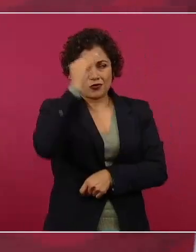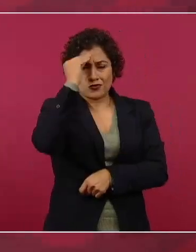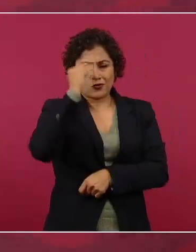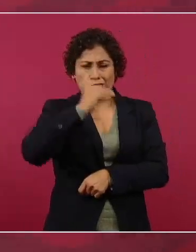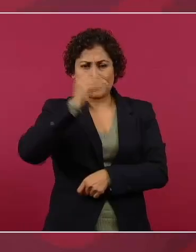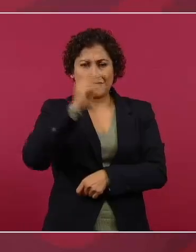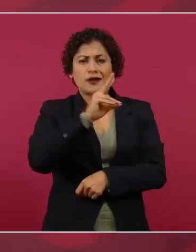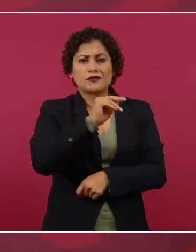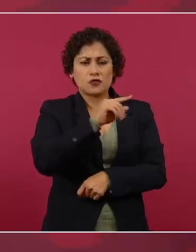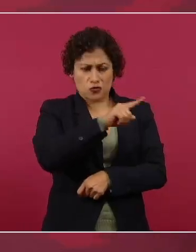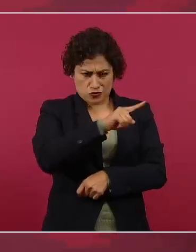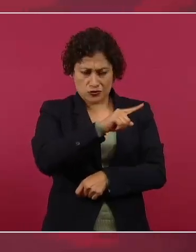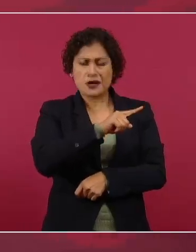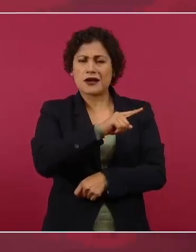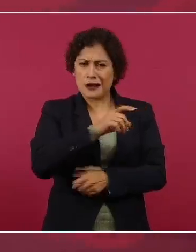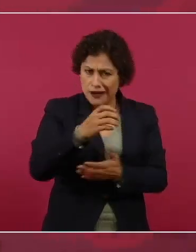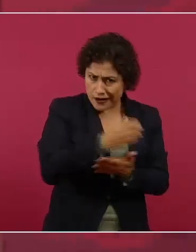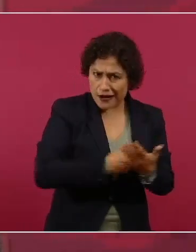ganar